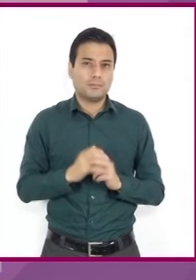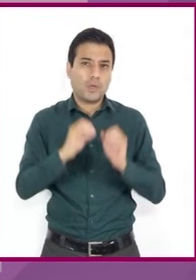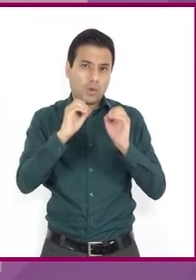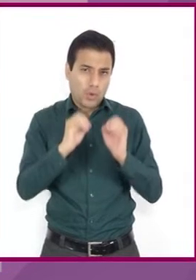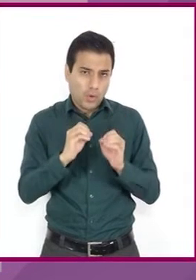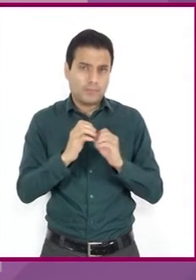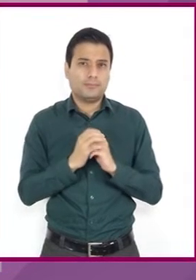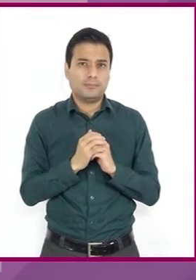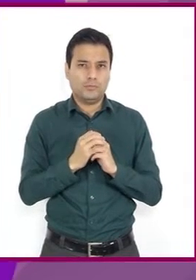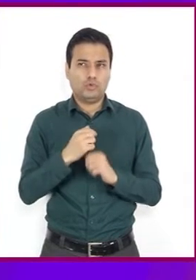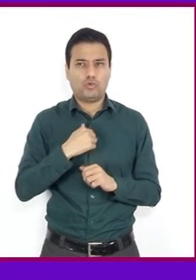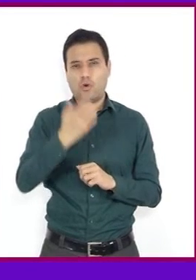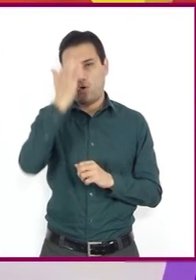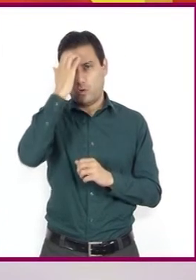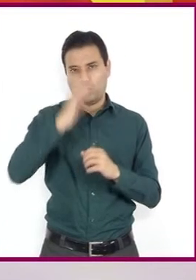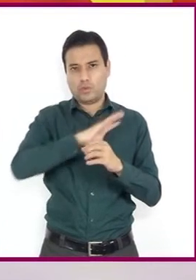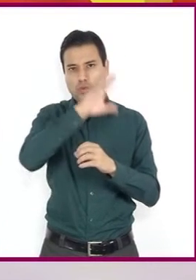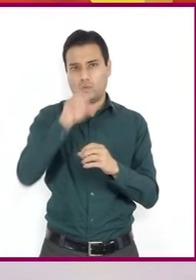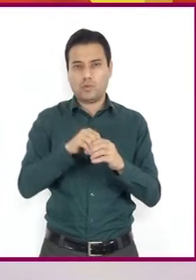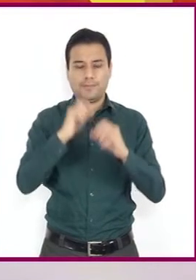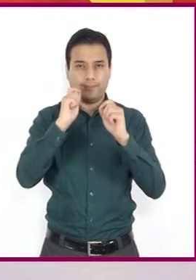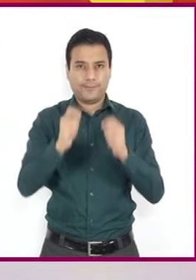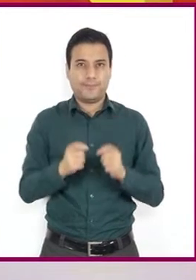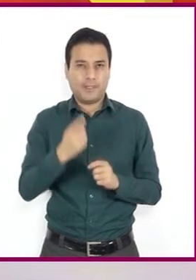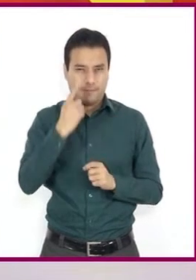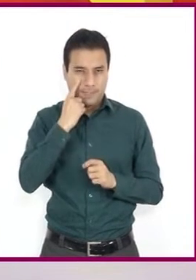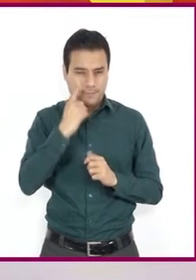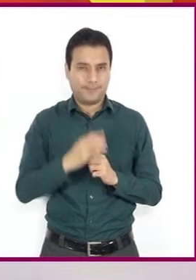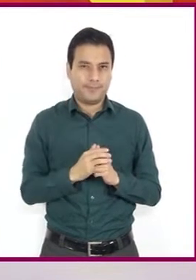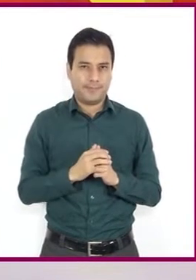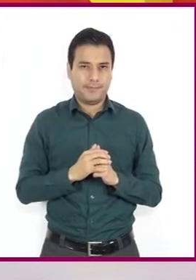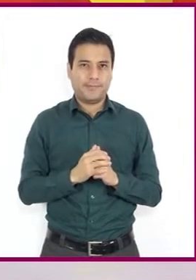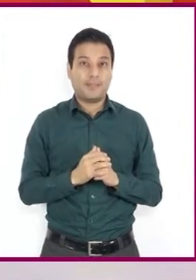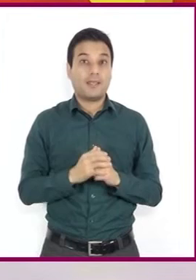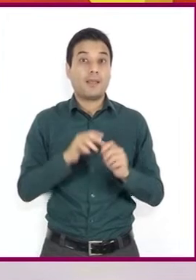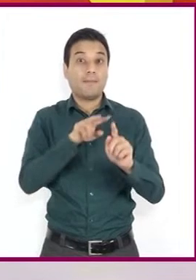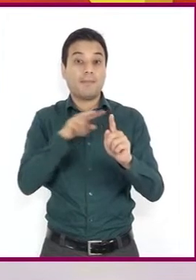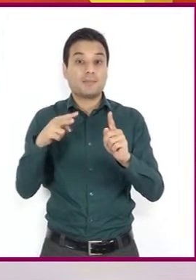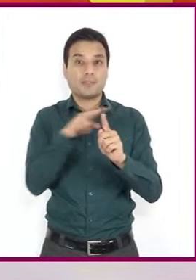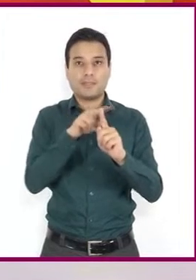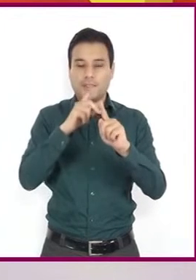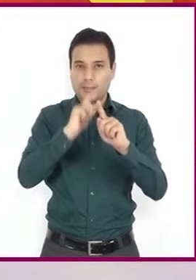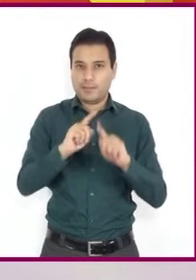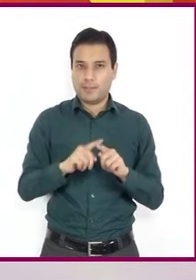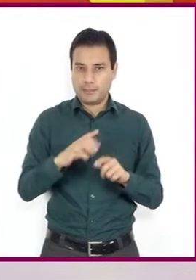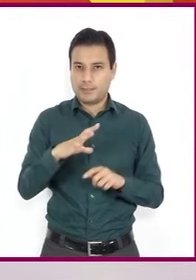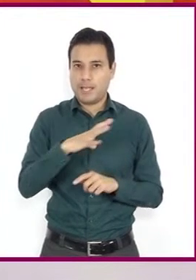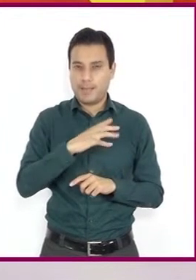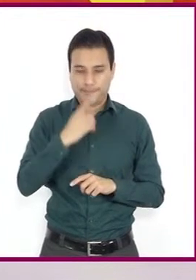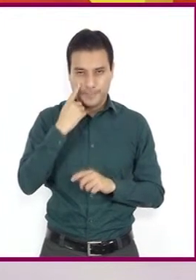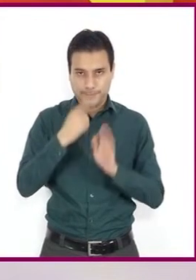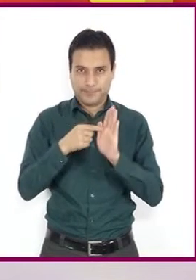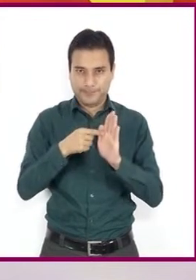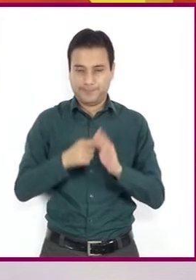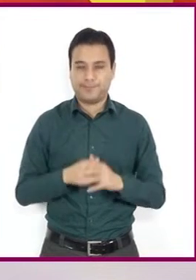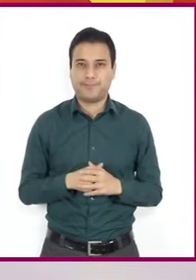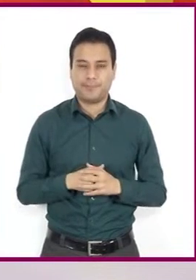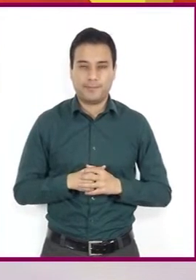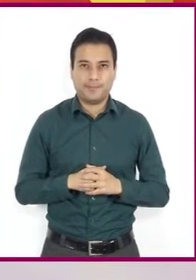y omniscientes. Conozcamos ahora los tipos de perspectiva que se usan en la voz